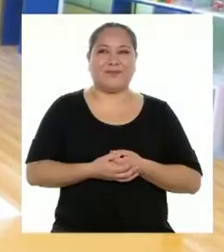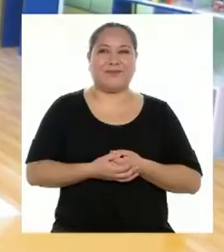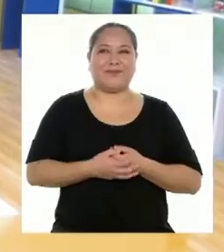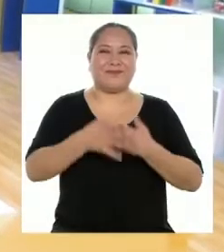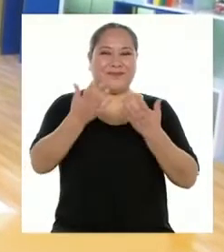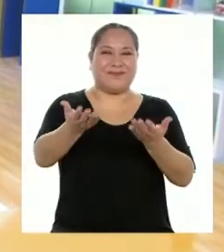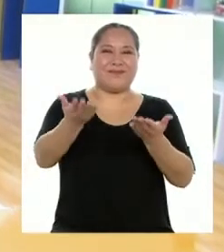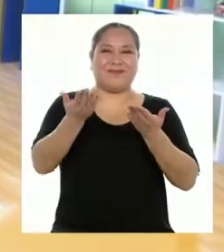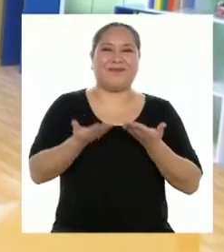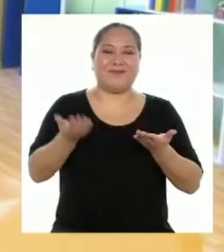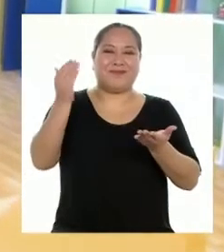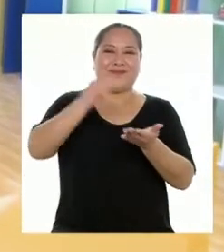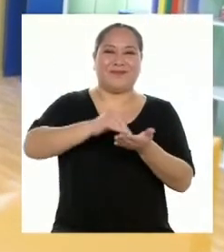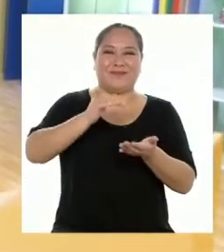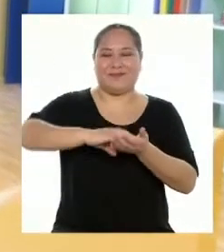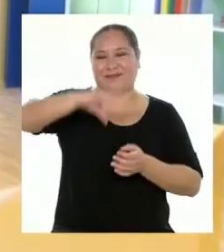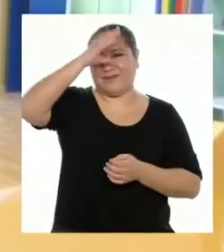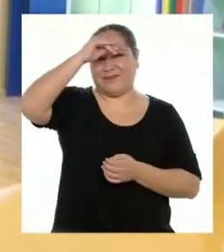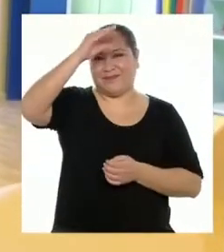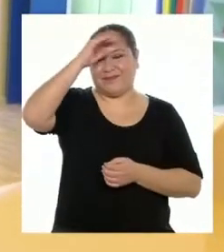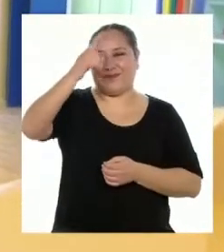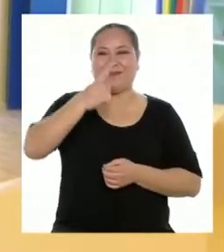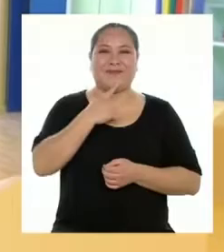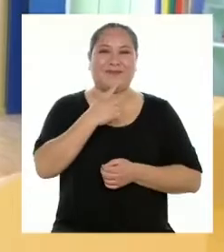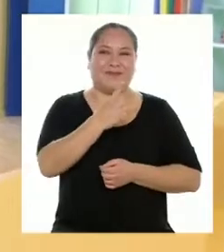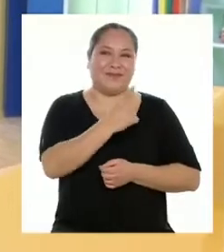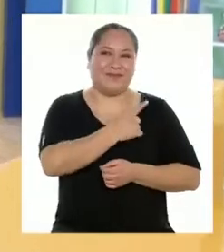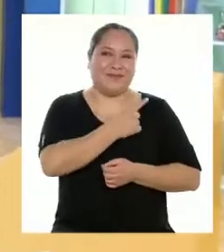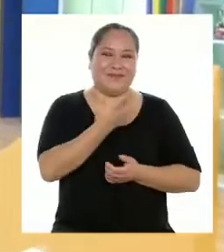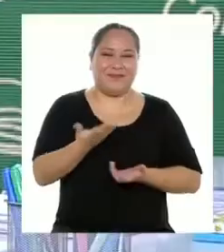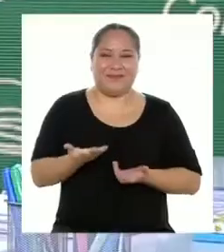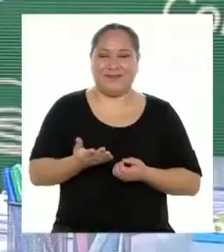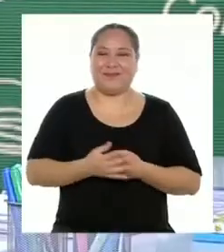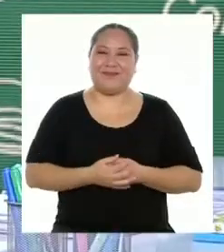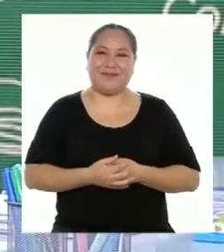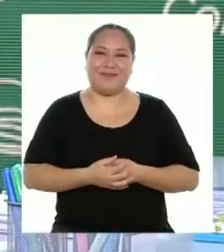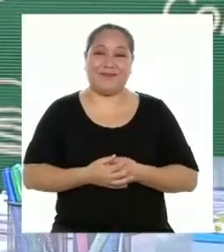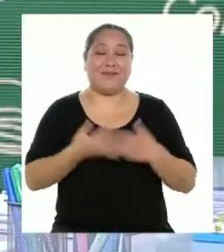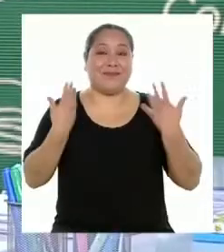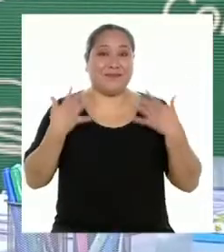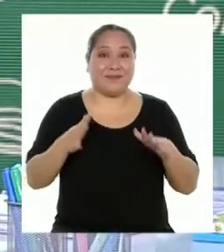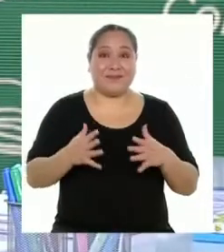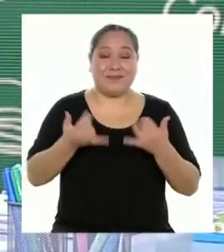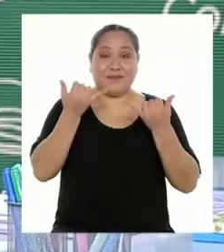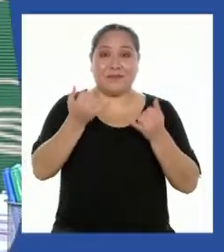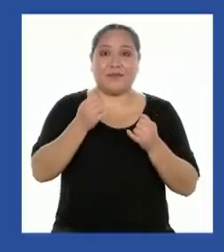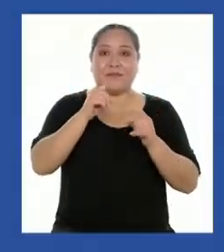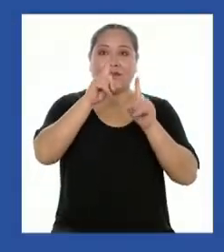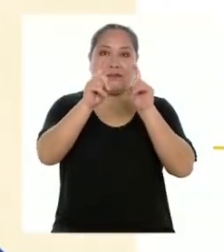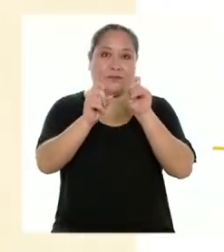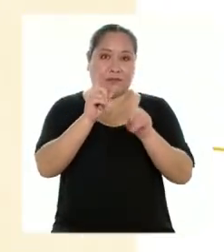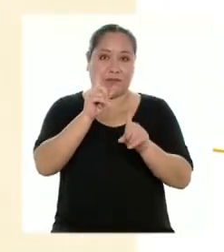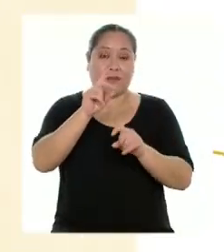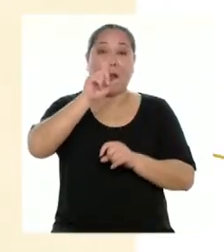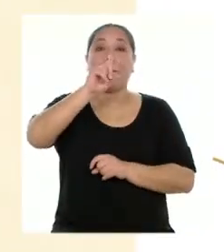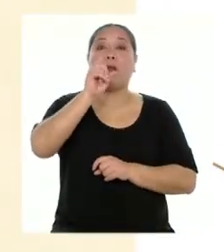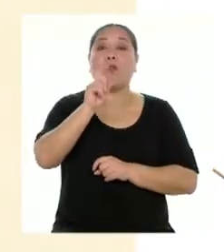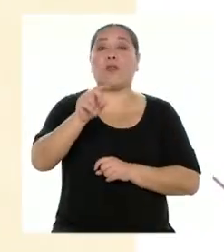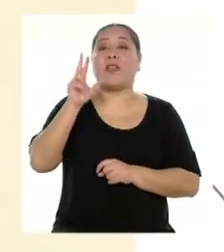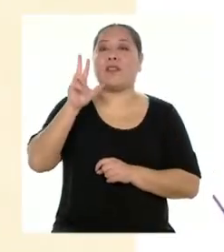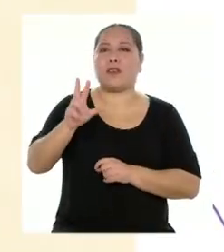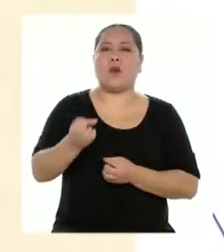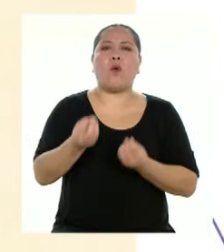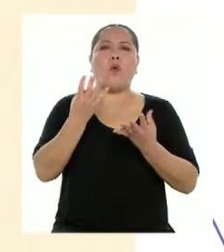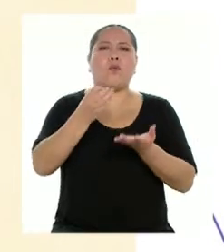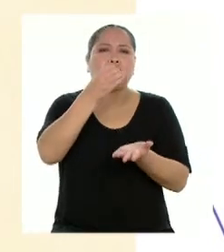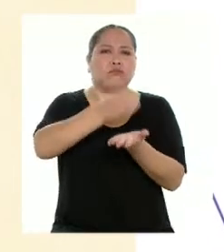Bienvenidas y bienvenidos de vuelta, chicas y chicos de primero de secundaria. Vamos ahora a la pregunta 3. ¿Cuántos vasos de